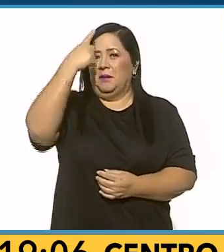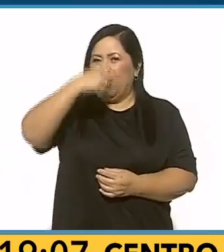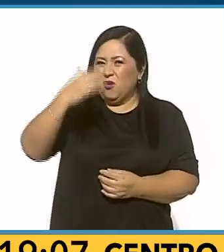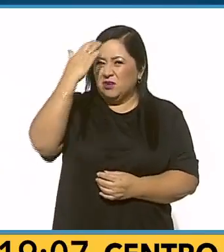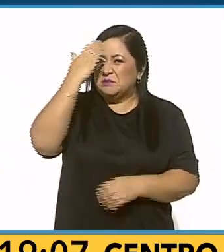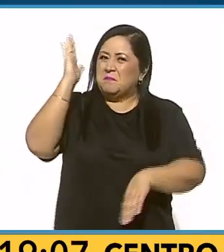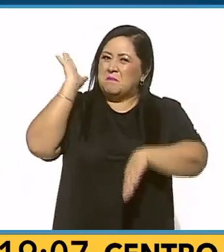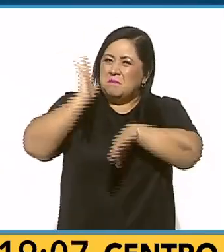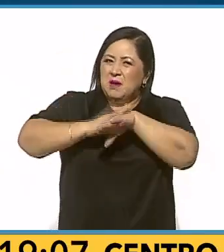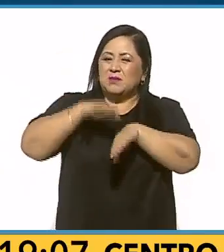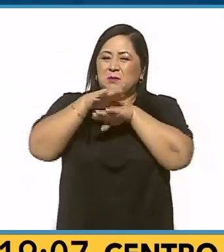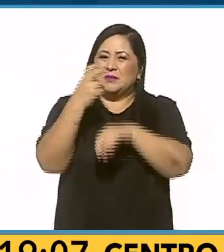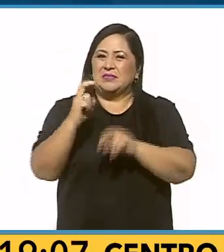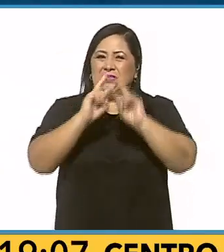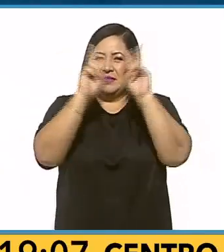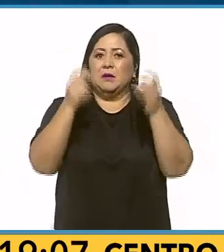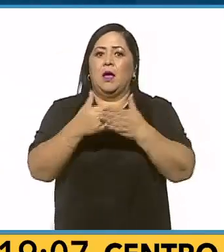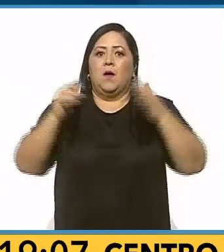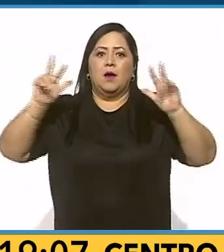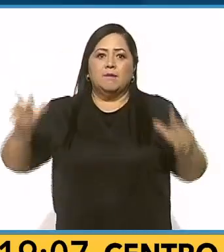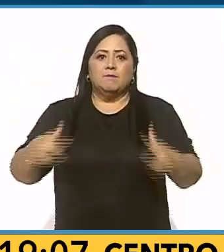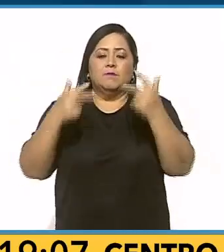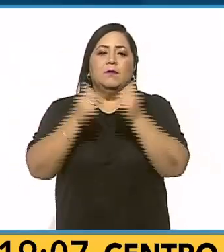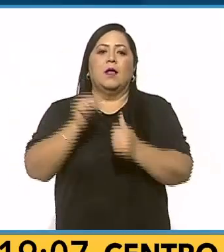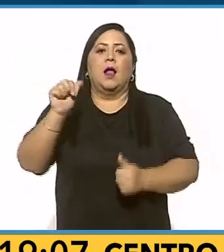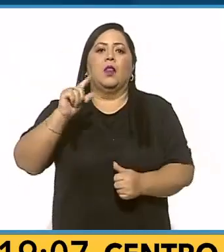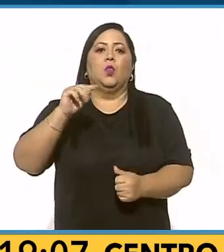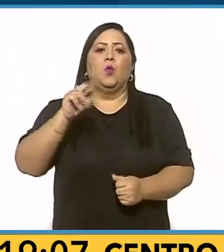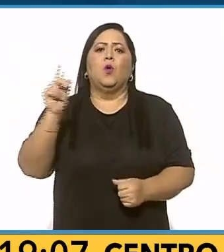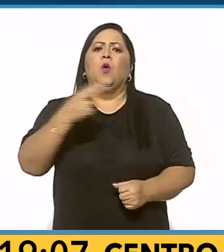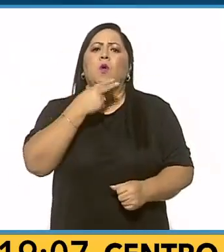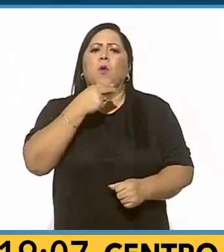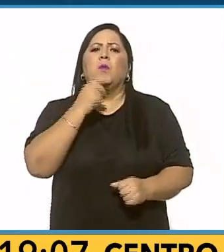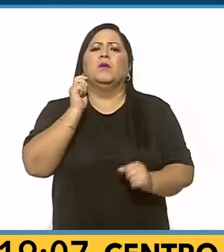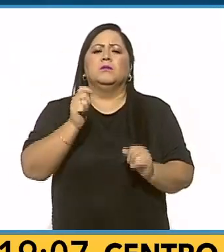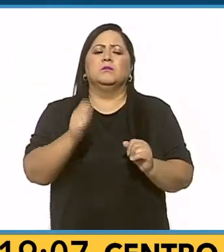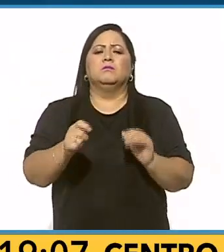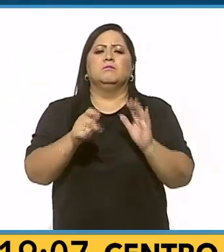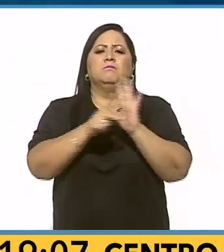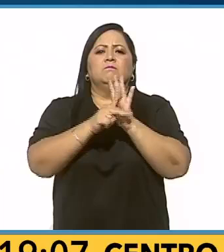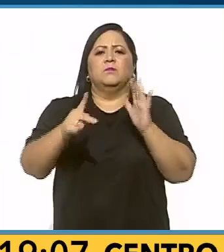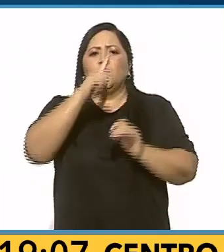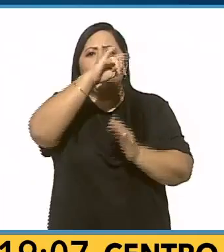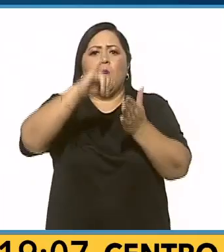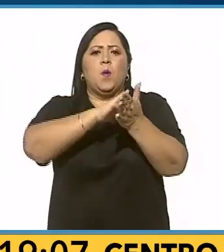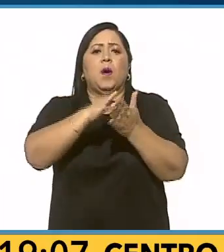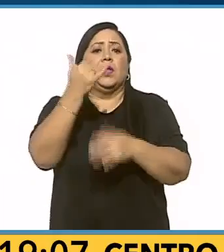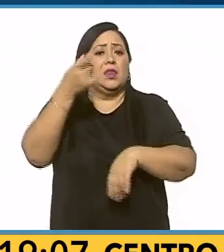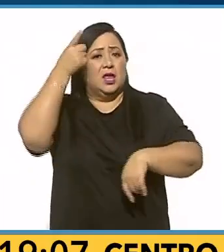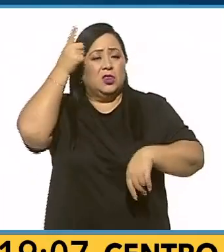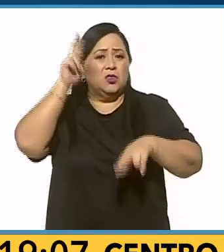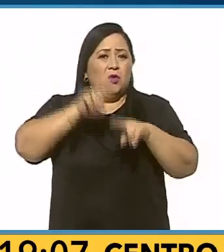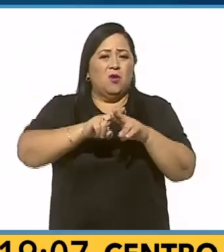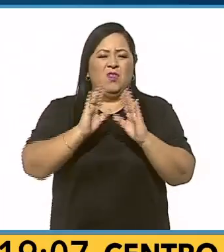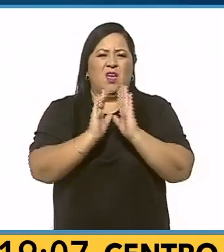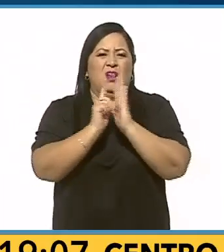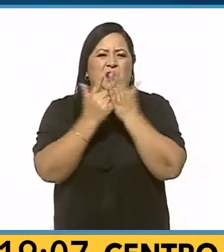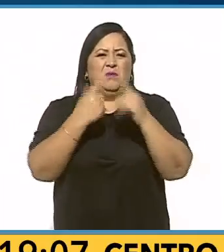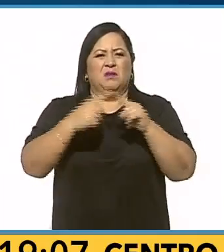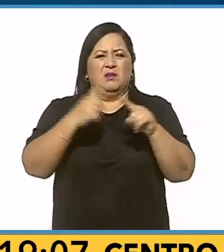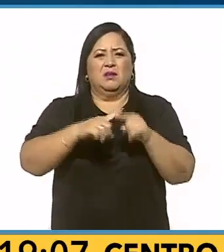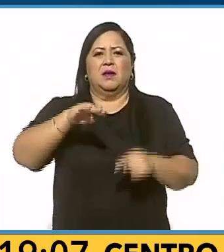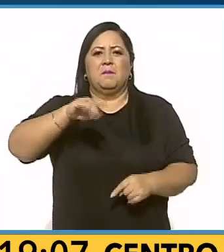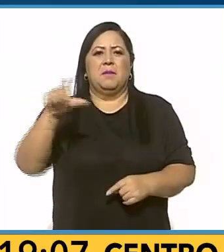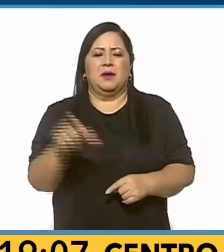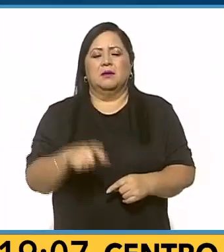justamente para conocer más sobre este tema nos enlazamos con Arturo Ángel, corresponsal mexicano en Nueva York y director editorial de Entorno